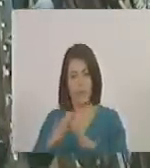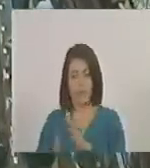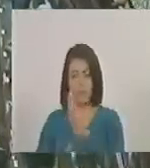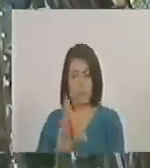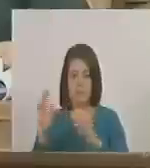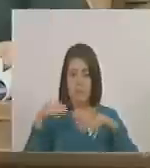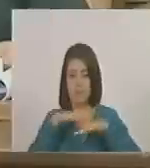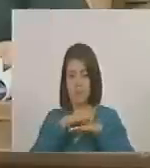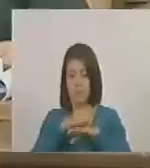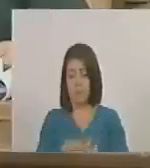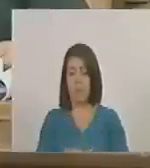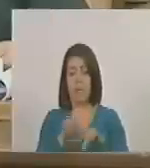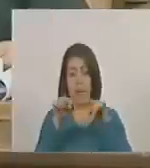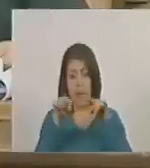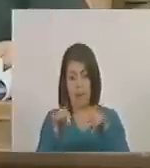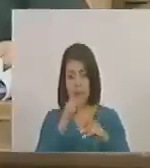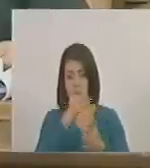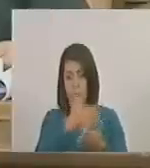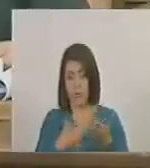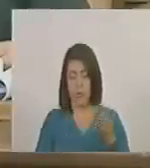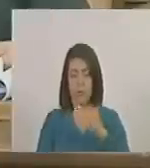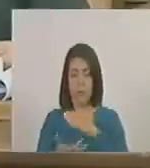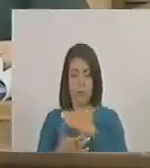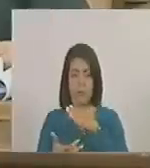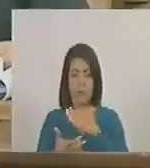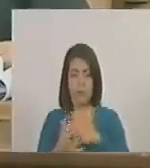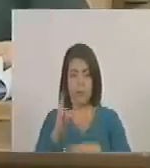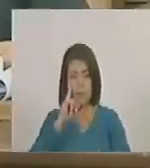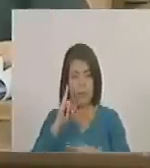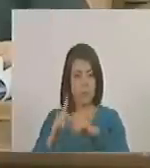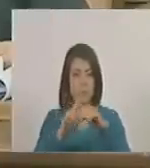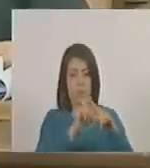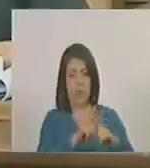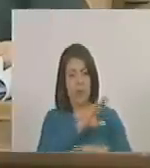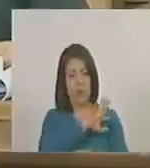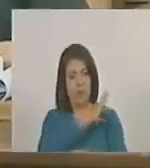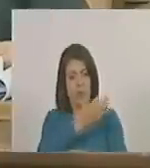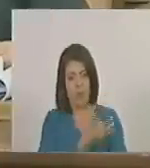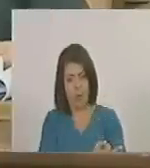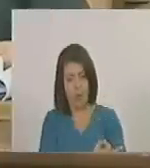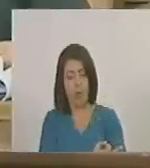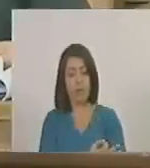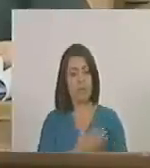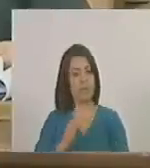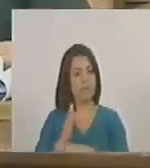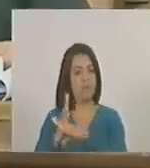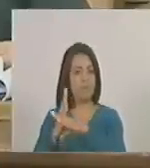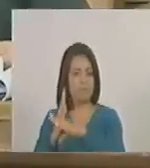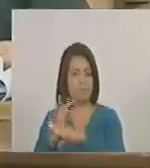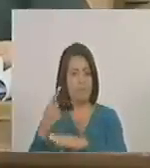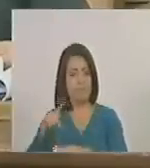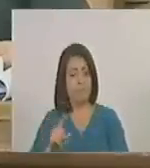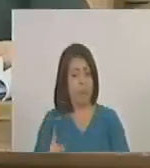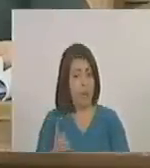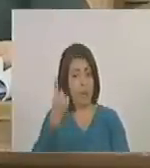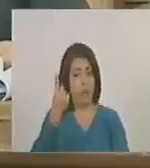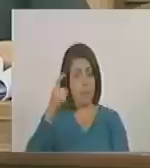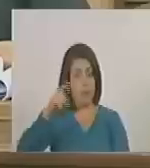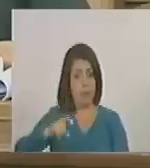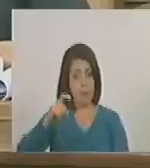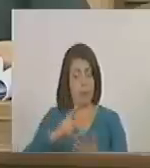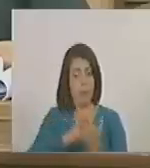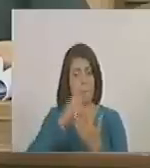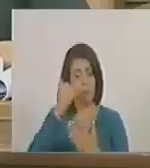Desarrollo Integral. Es el documento técnico que identifica las potencialidades y limitaciones, las prioridades y